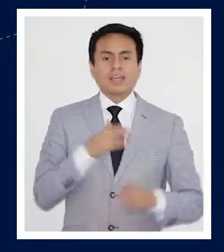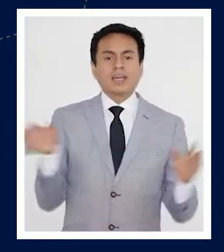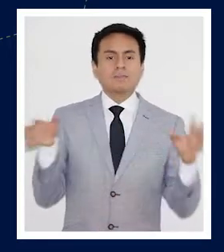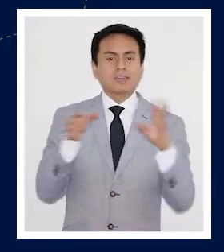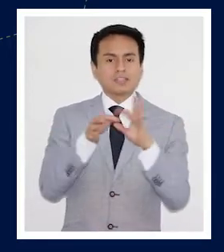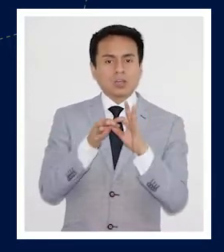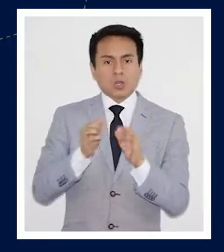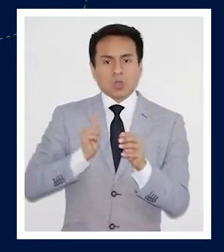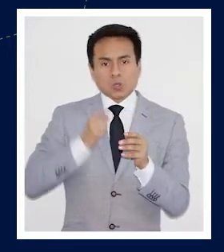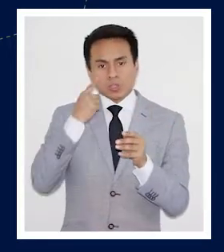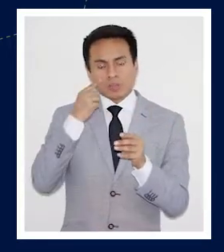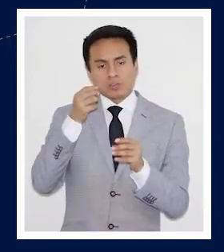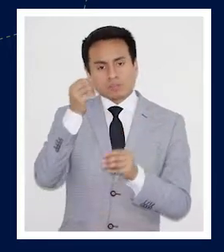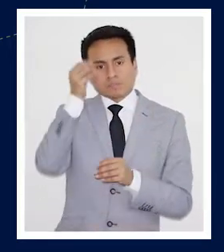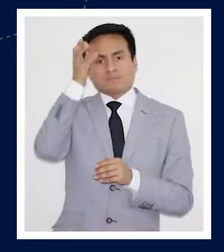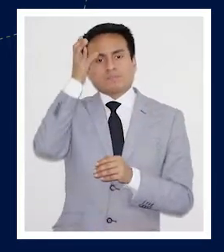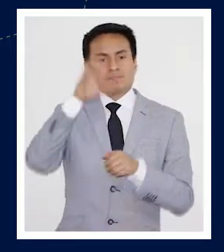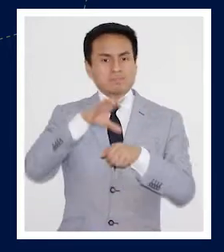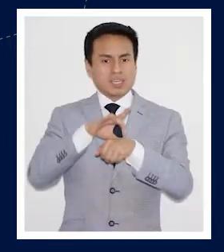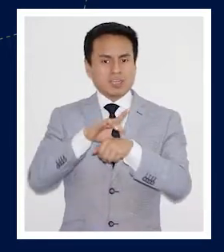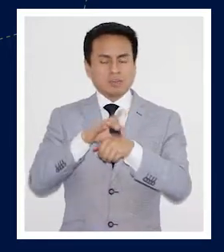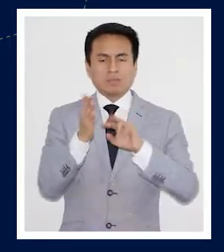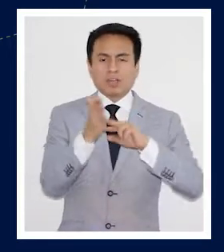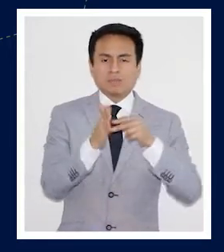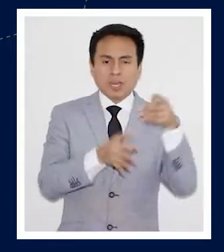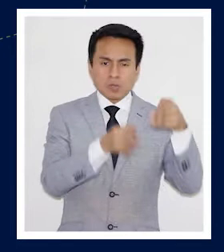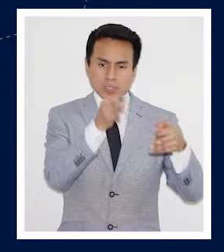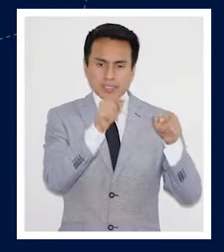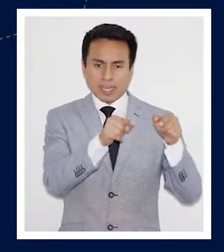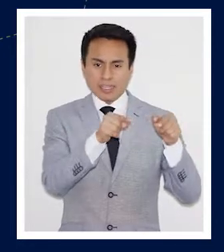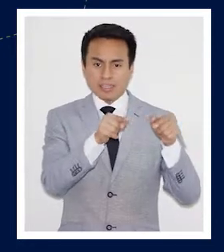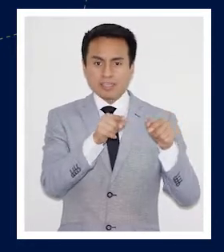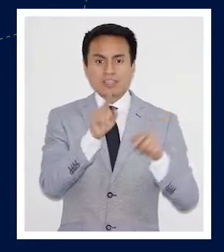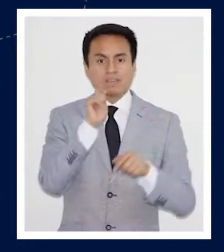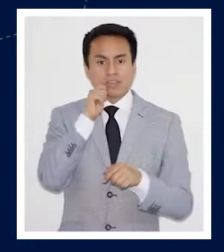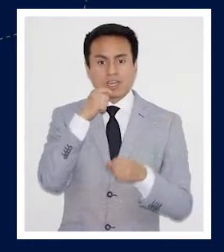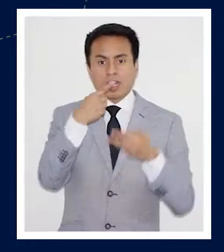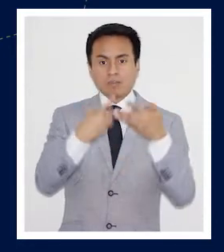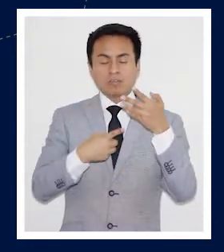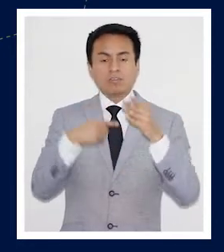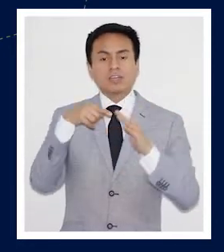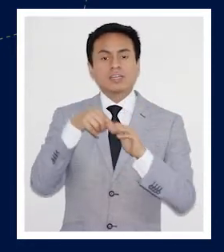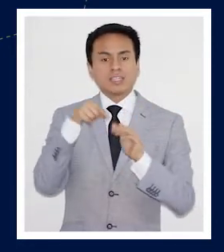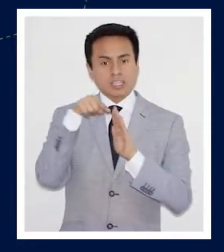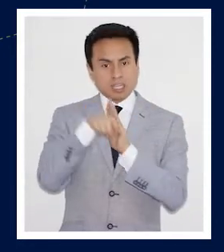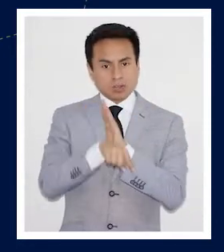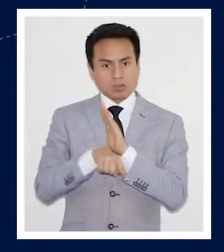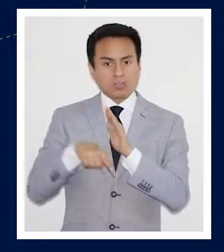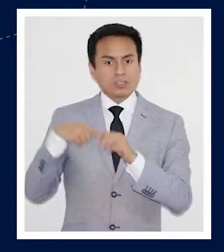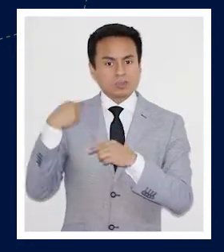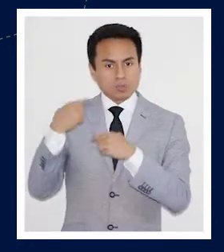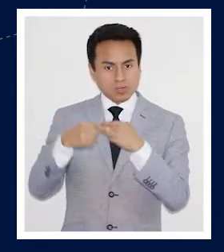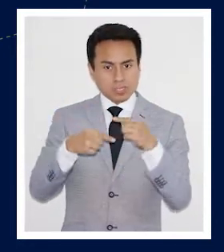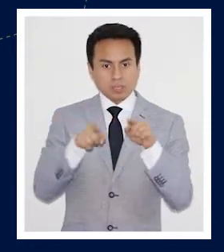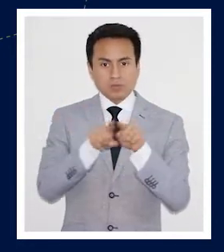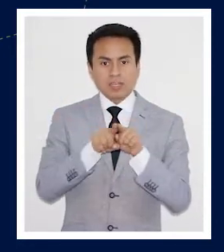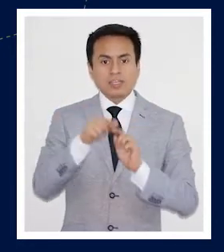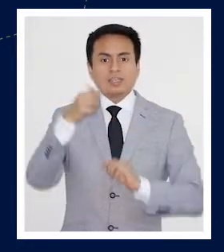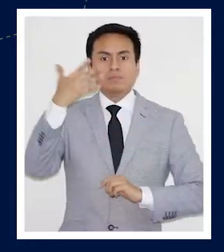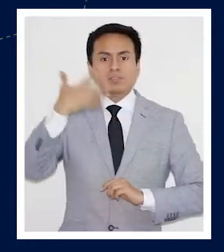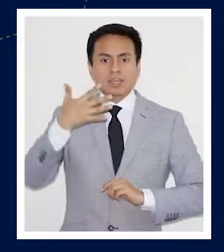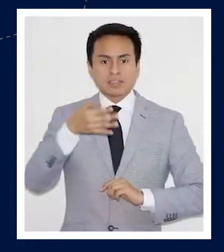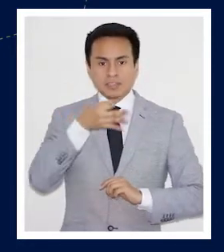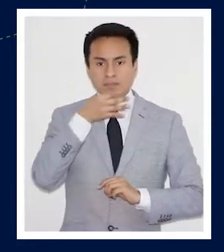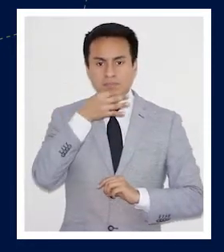esta aplicación de conocimientos médicos a los problemas judiciales ha tenido un amplio desarrollo en la historia.